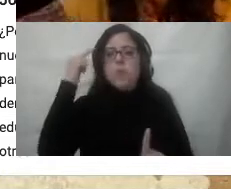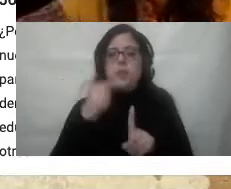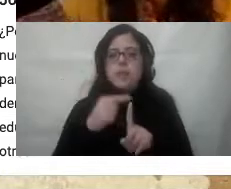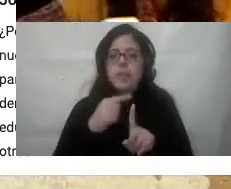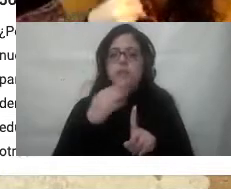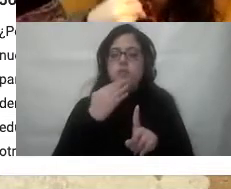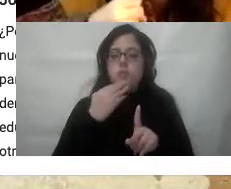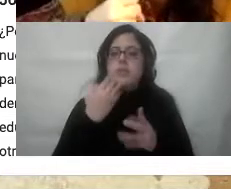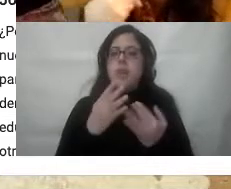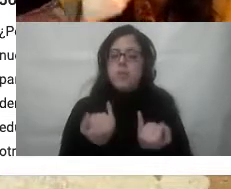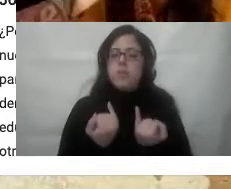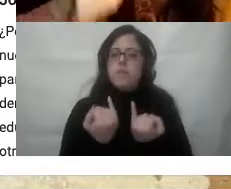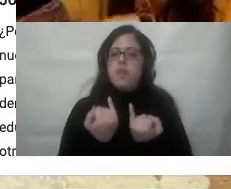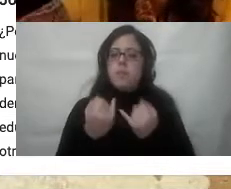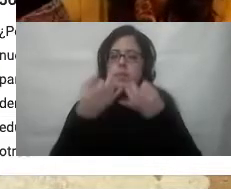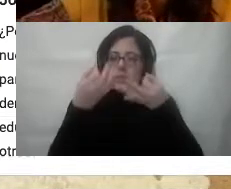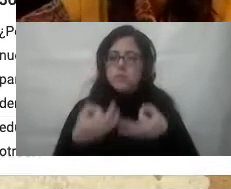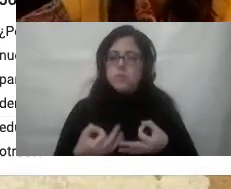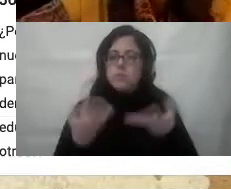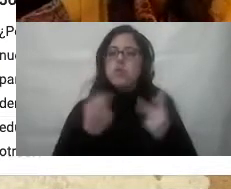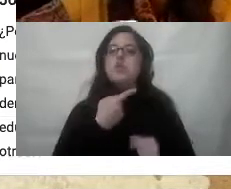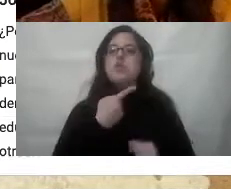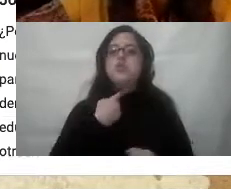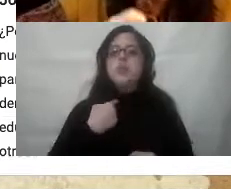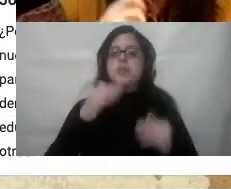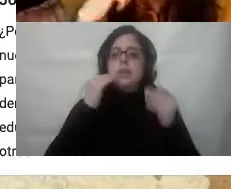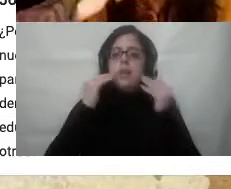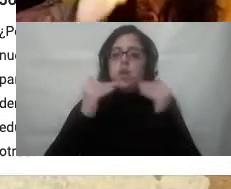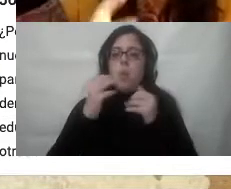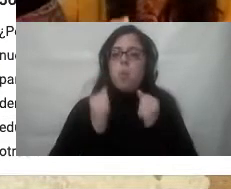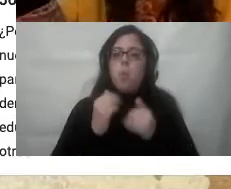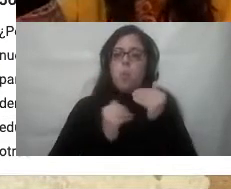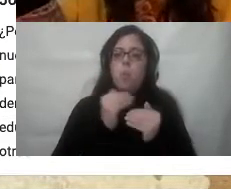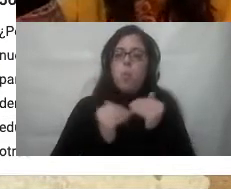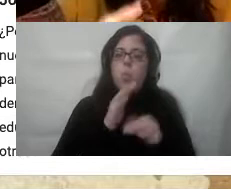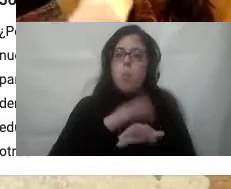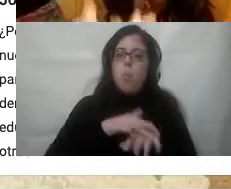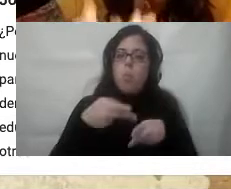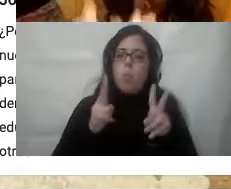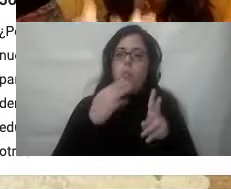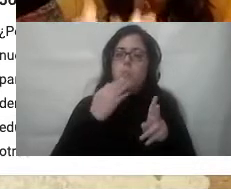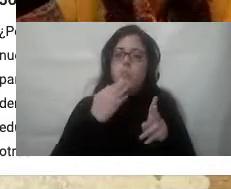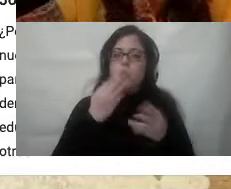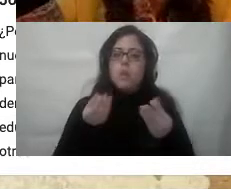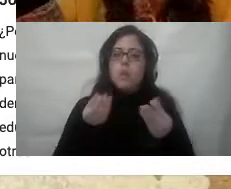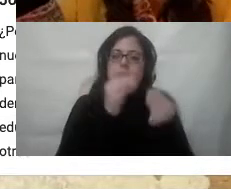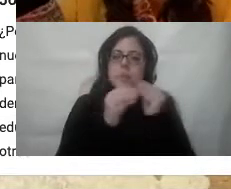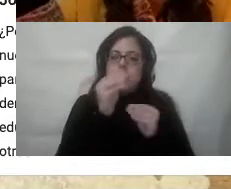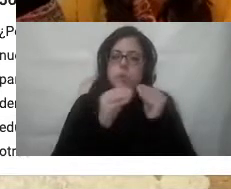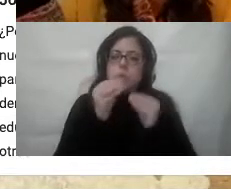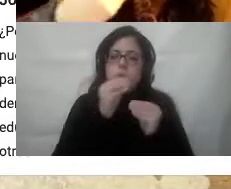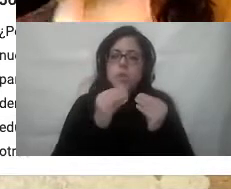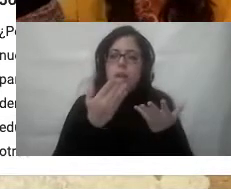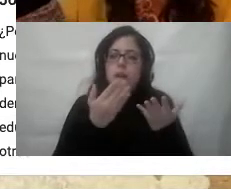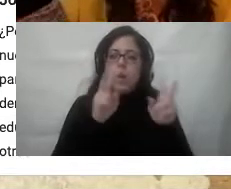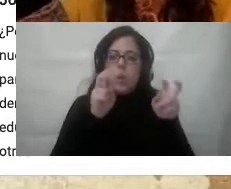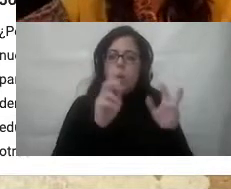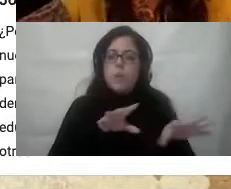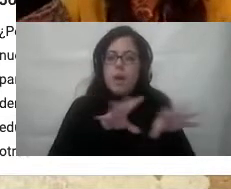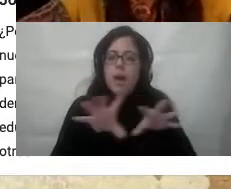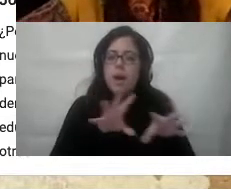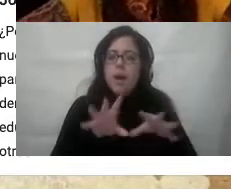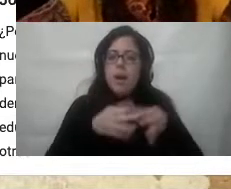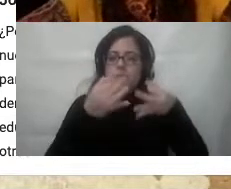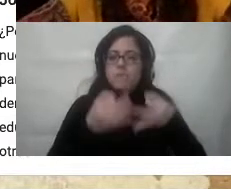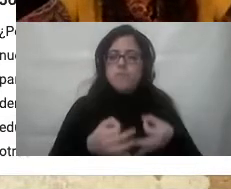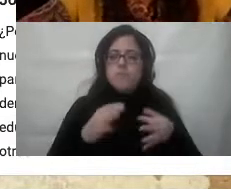estos problemas que a nosotros nos interesan que nuestros niños avancen y permitir entonces diseñar una secuencia didáctica, ¿ya? Entonces vamos a ir con